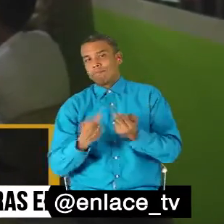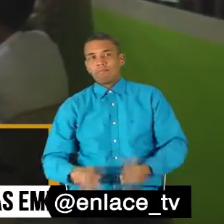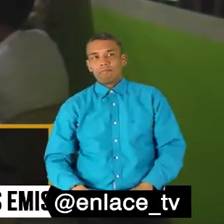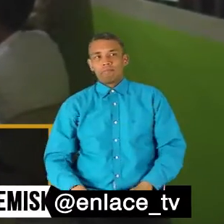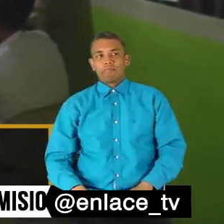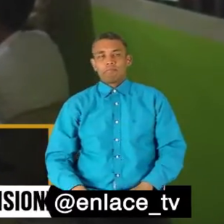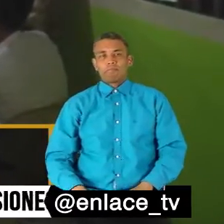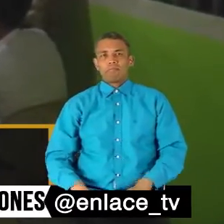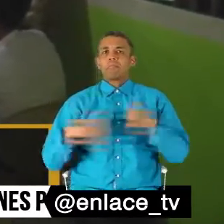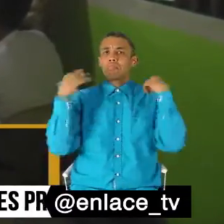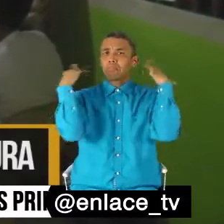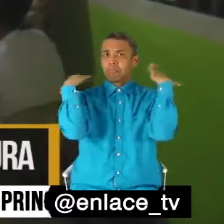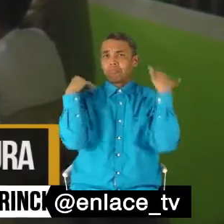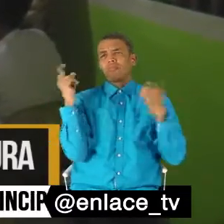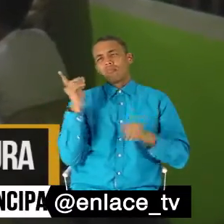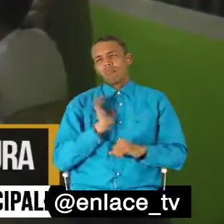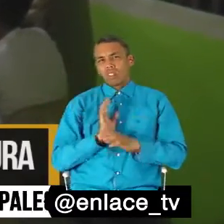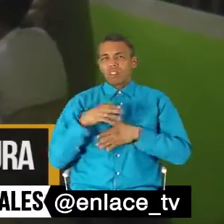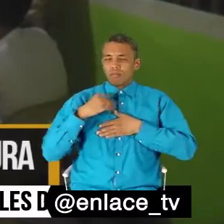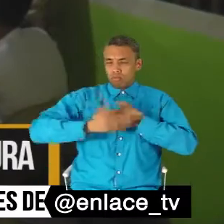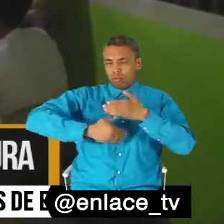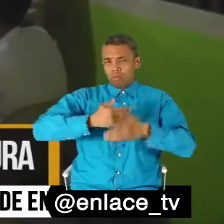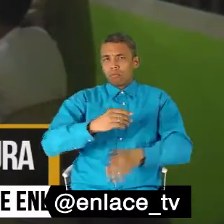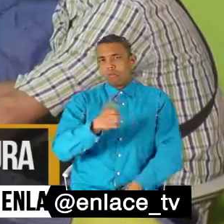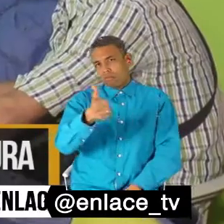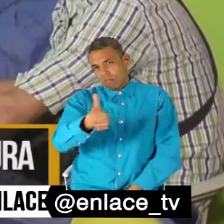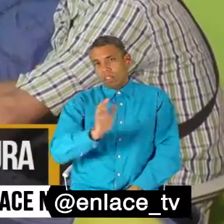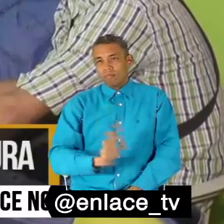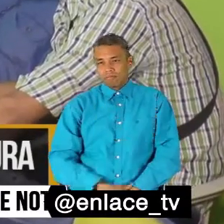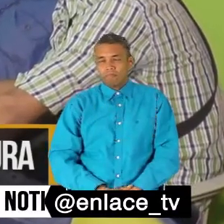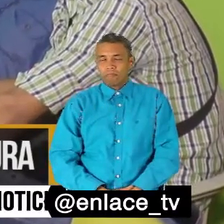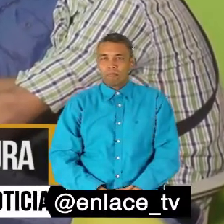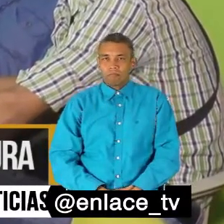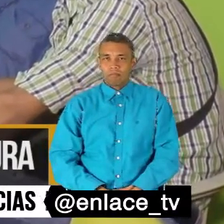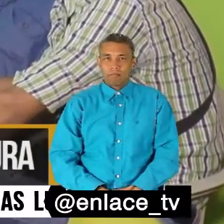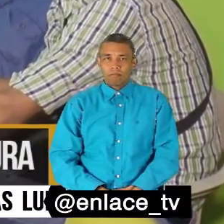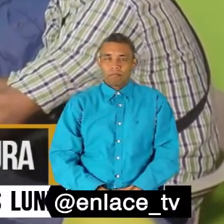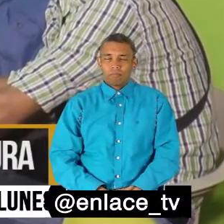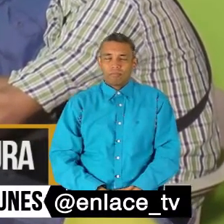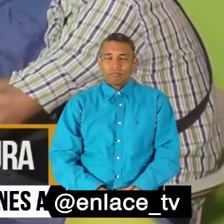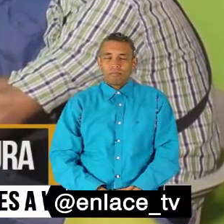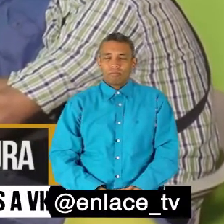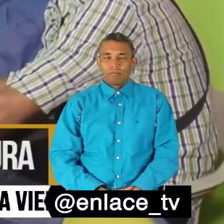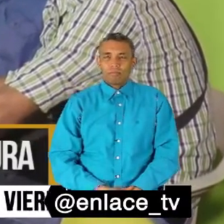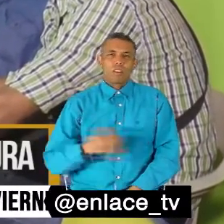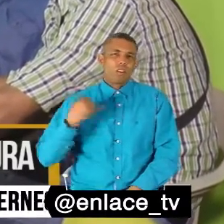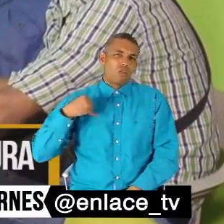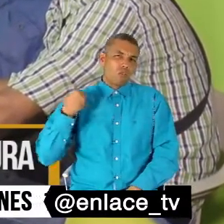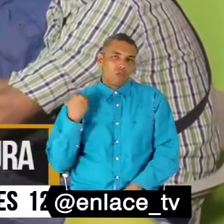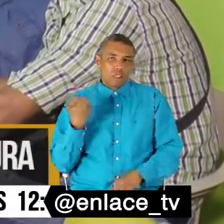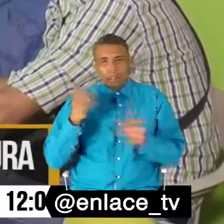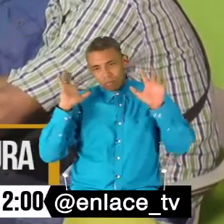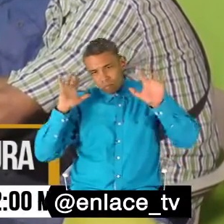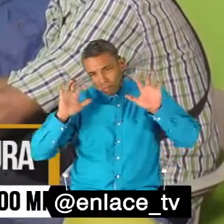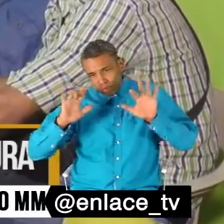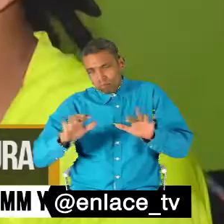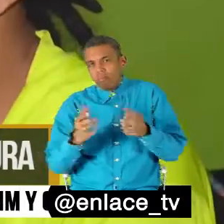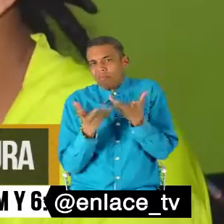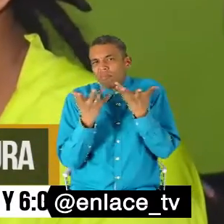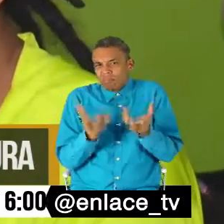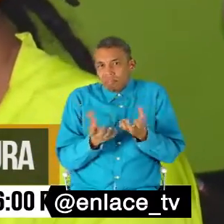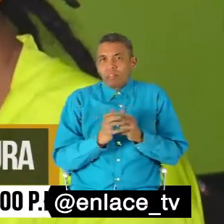pero sí que ha dado excelentes resultados con los jóvenes. En estos espacios, ¿qué queremos? Que los jóvenes